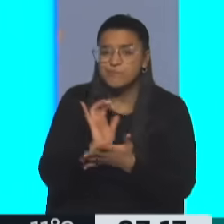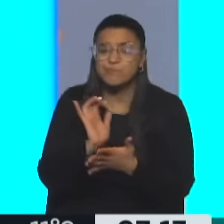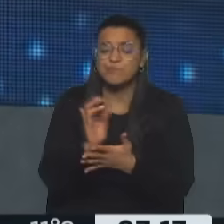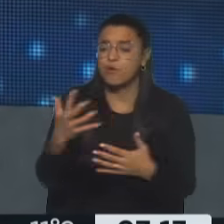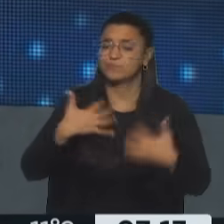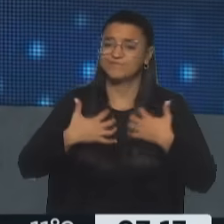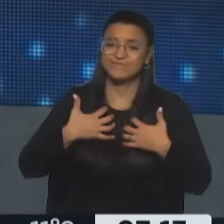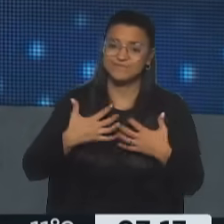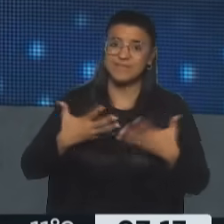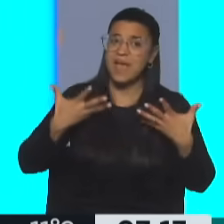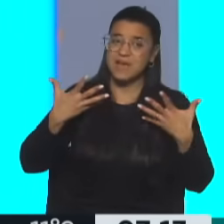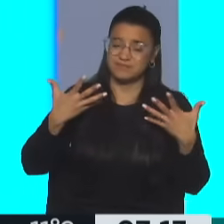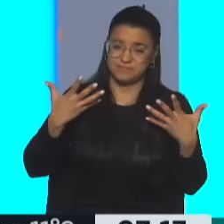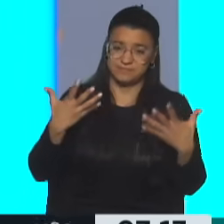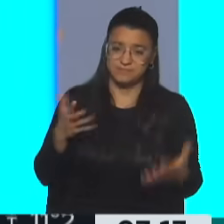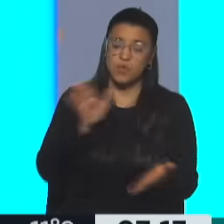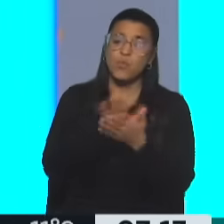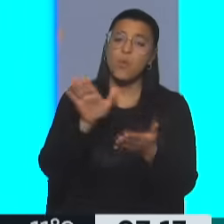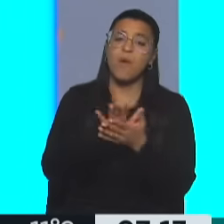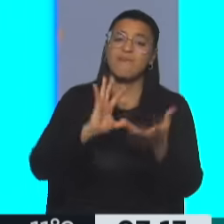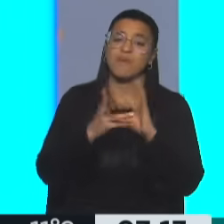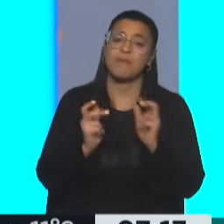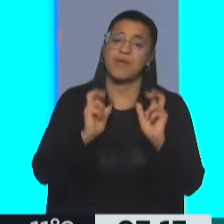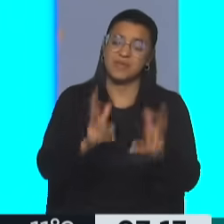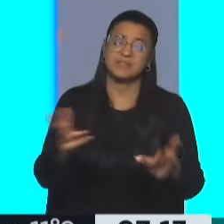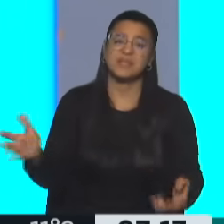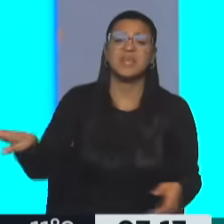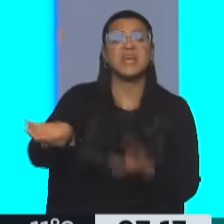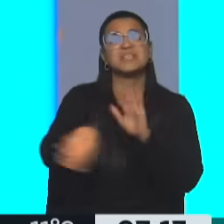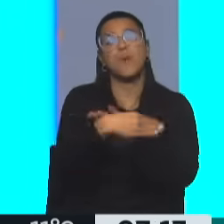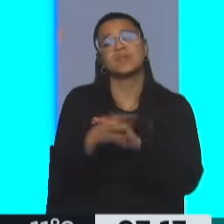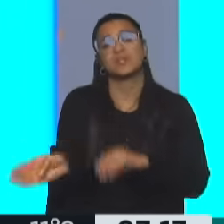descontento y un accionado que se vayan todo que parece personificar hoy Javier